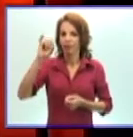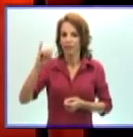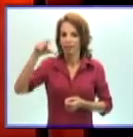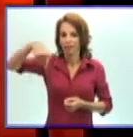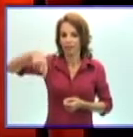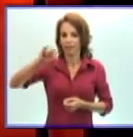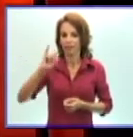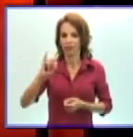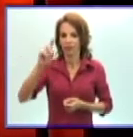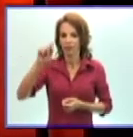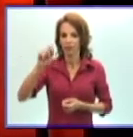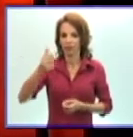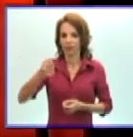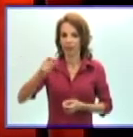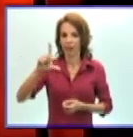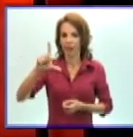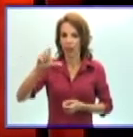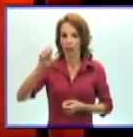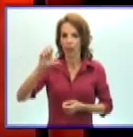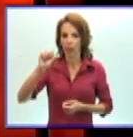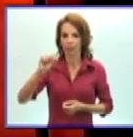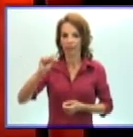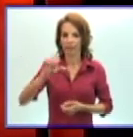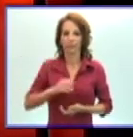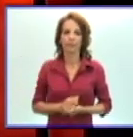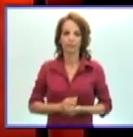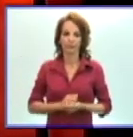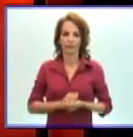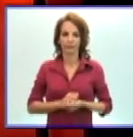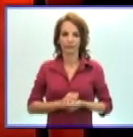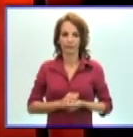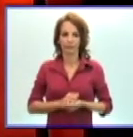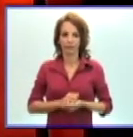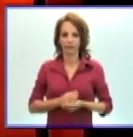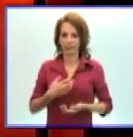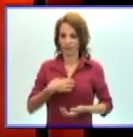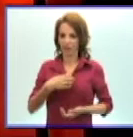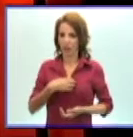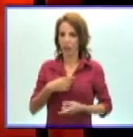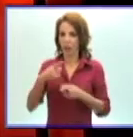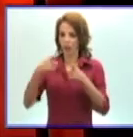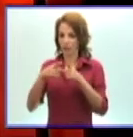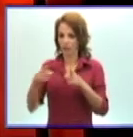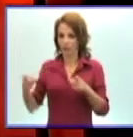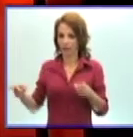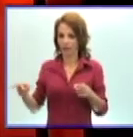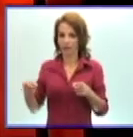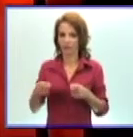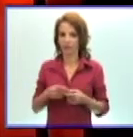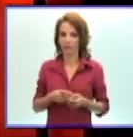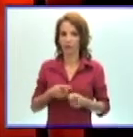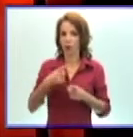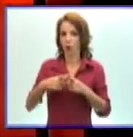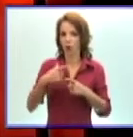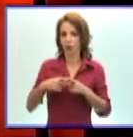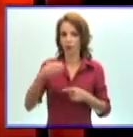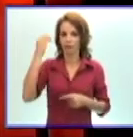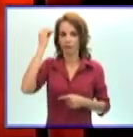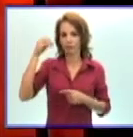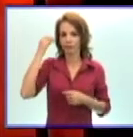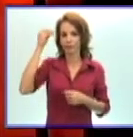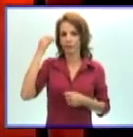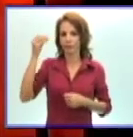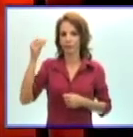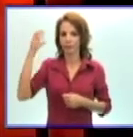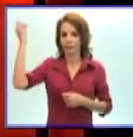escala, analizarla lógicamente y tengo que medir, pero a través de un análisis lógico que yo realice. Pero las